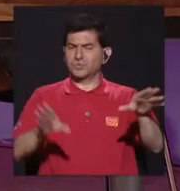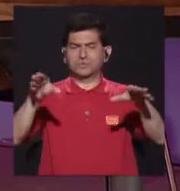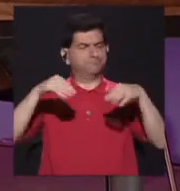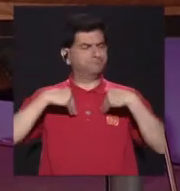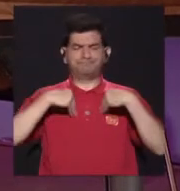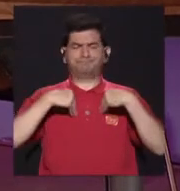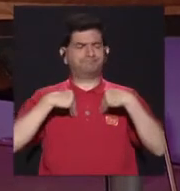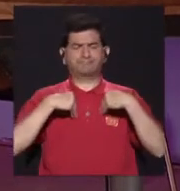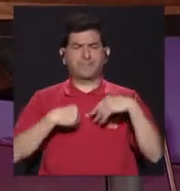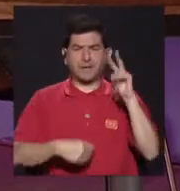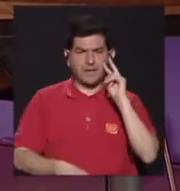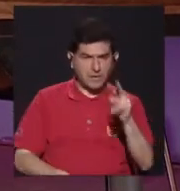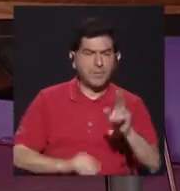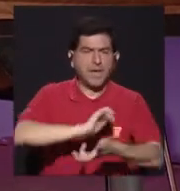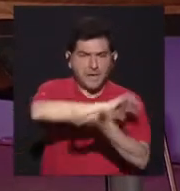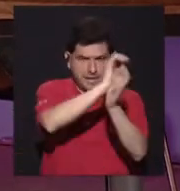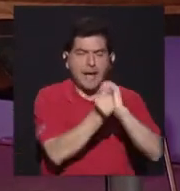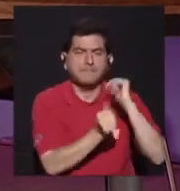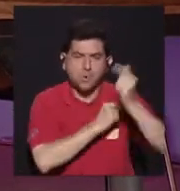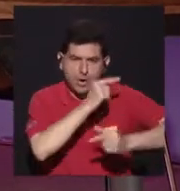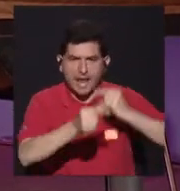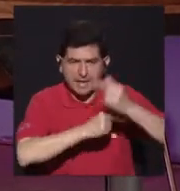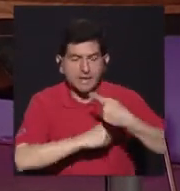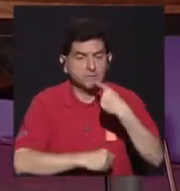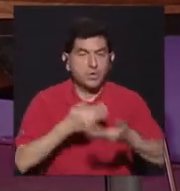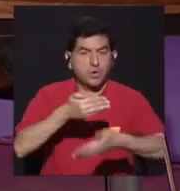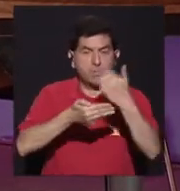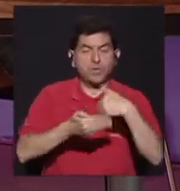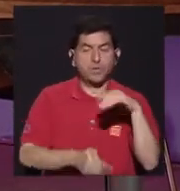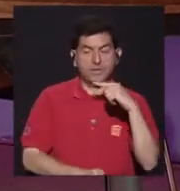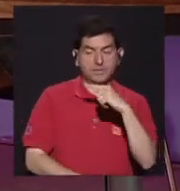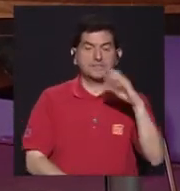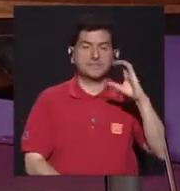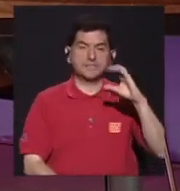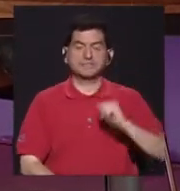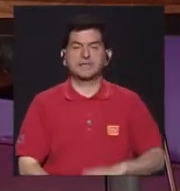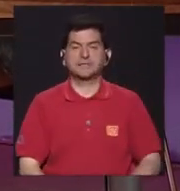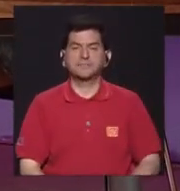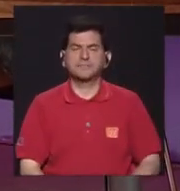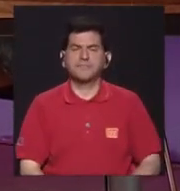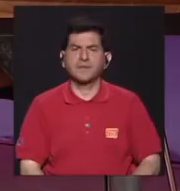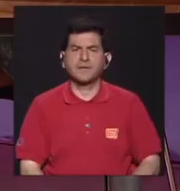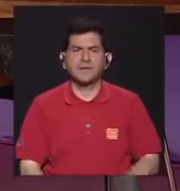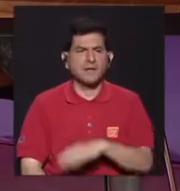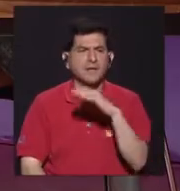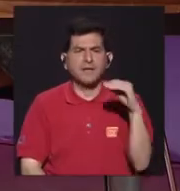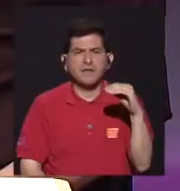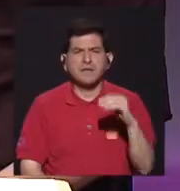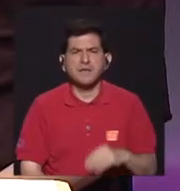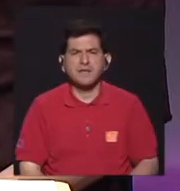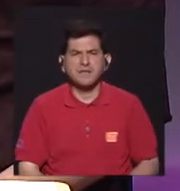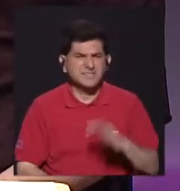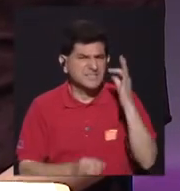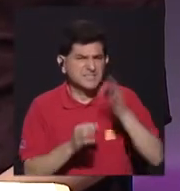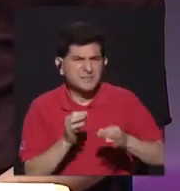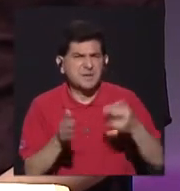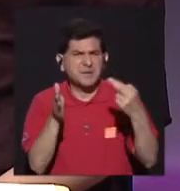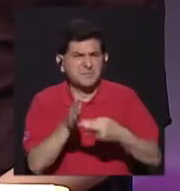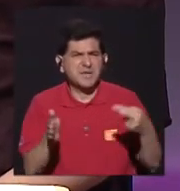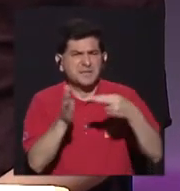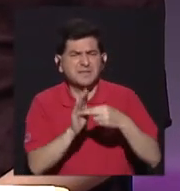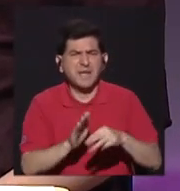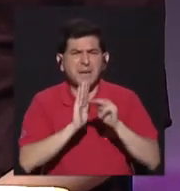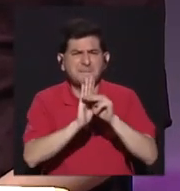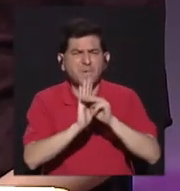aceptadas y ahí es donde vemos un cambio generacional, como lo decía César. ¿Qué tan sencillo se reproduce ese